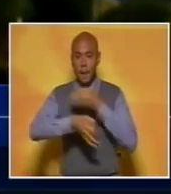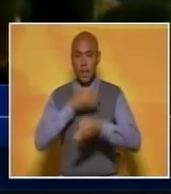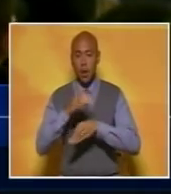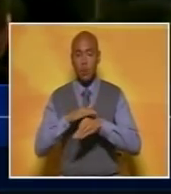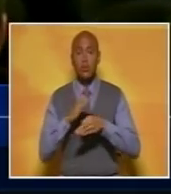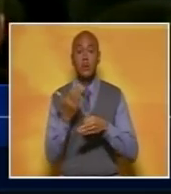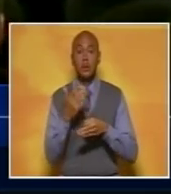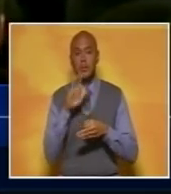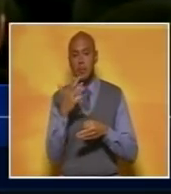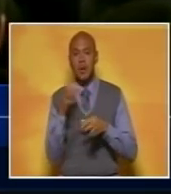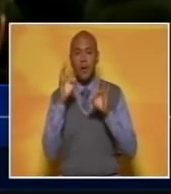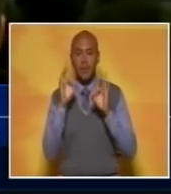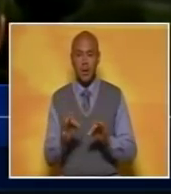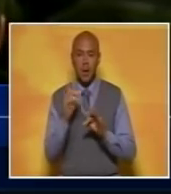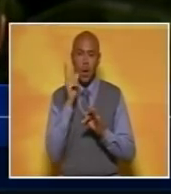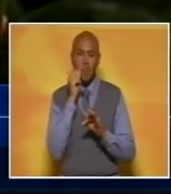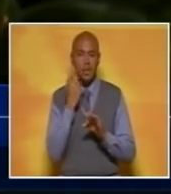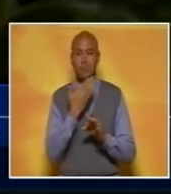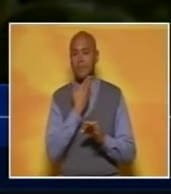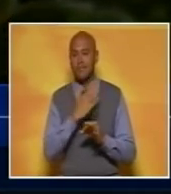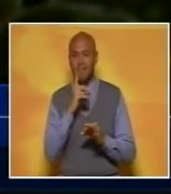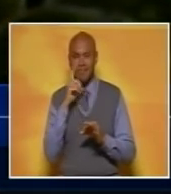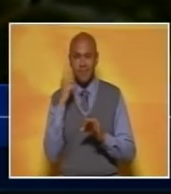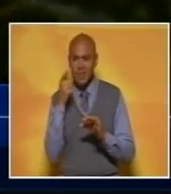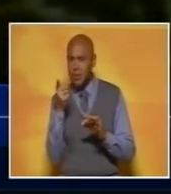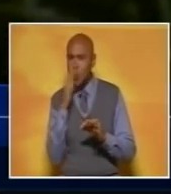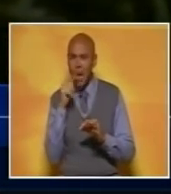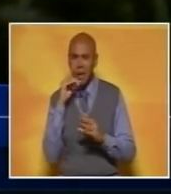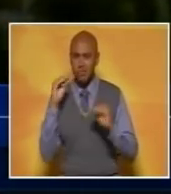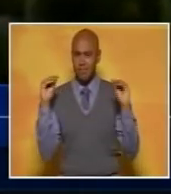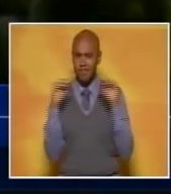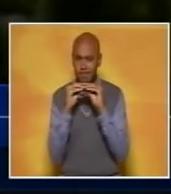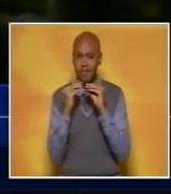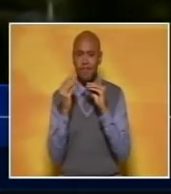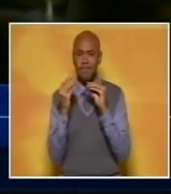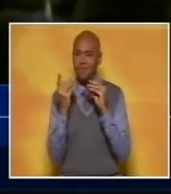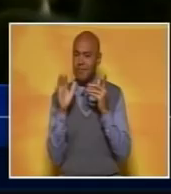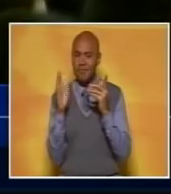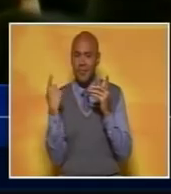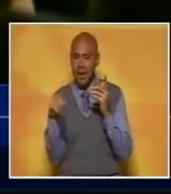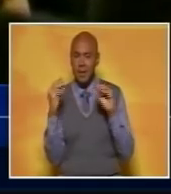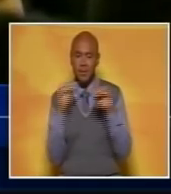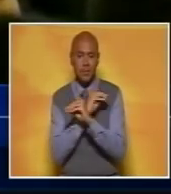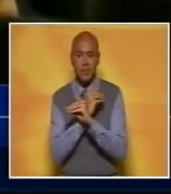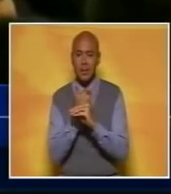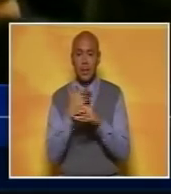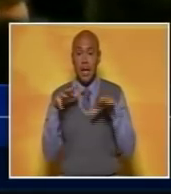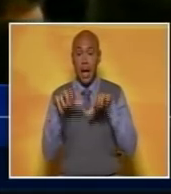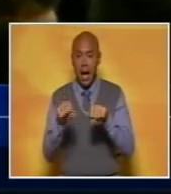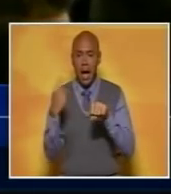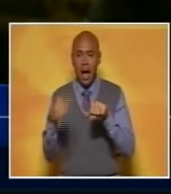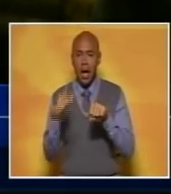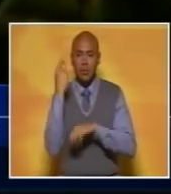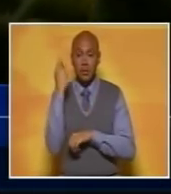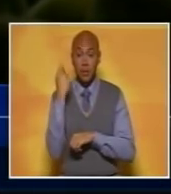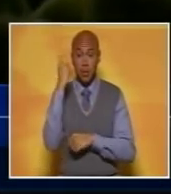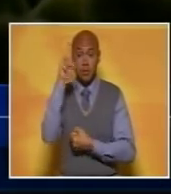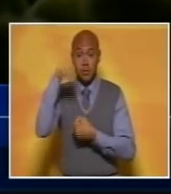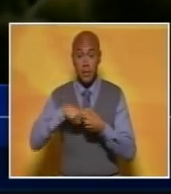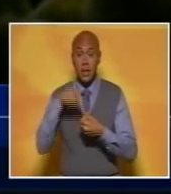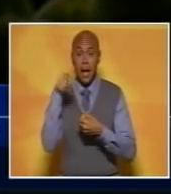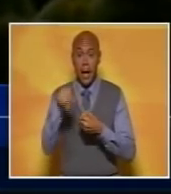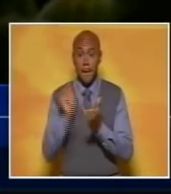que dimite por responsabilidad y coherencia, y donde también confirmó que no tomará posesión del escaño de diputado que obtuvo en